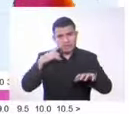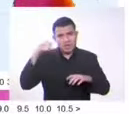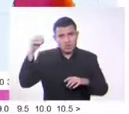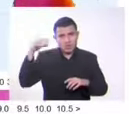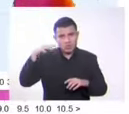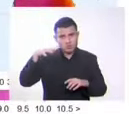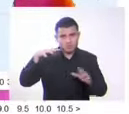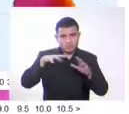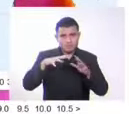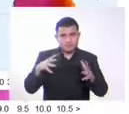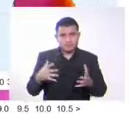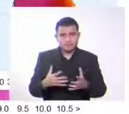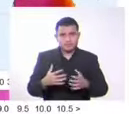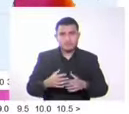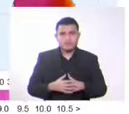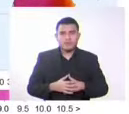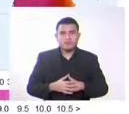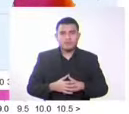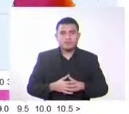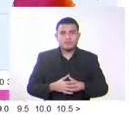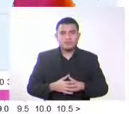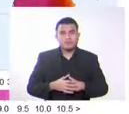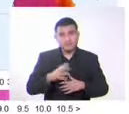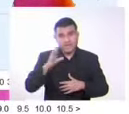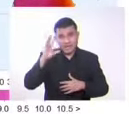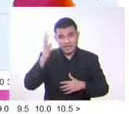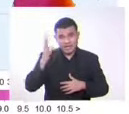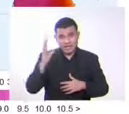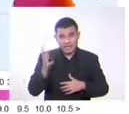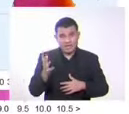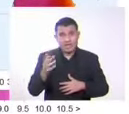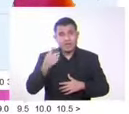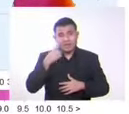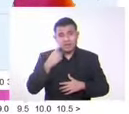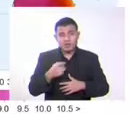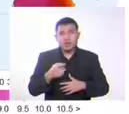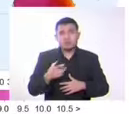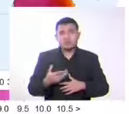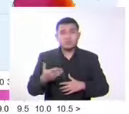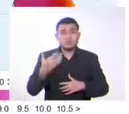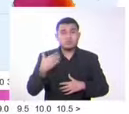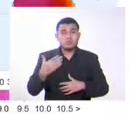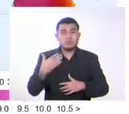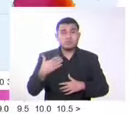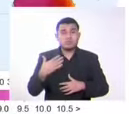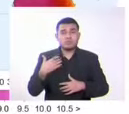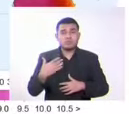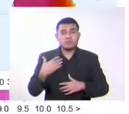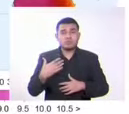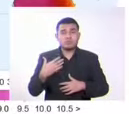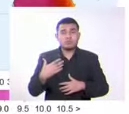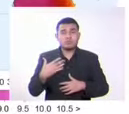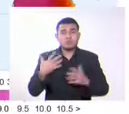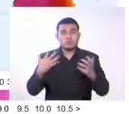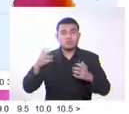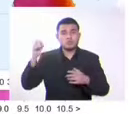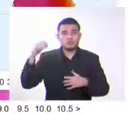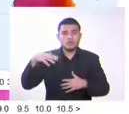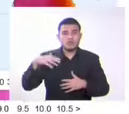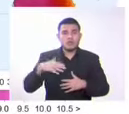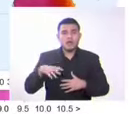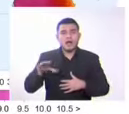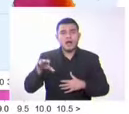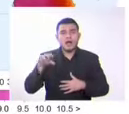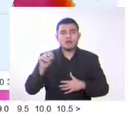el planeta. Las áreas anaranjadas son lugares muy soleados. Las áreas azules son lugares